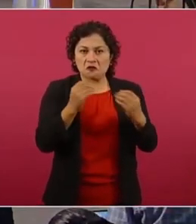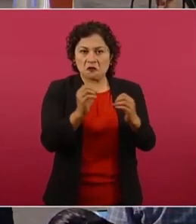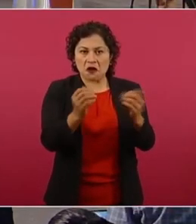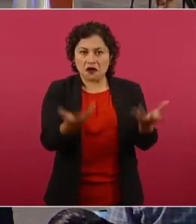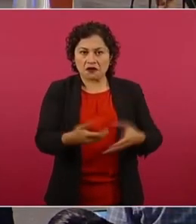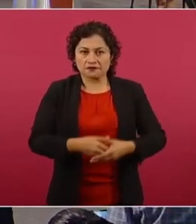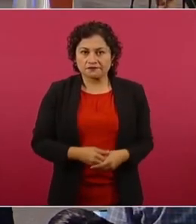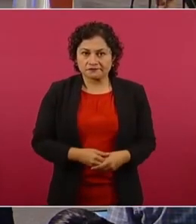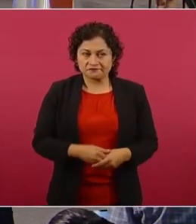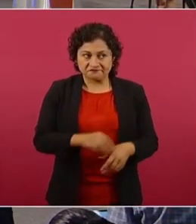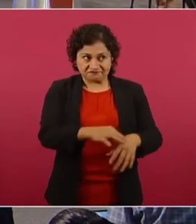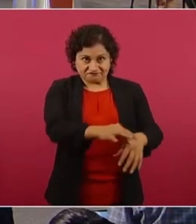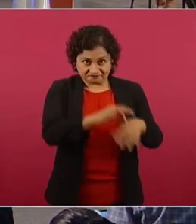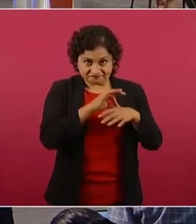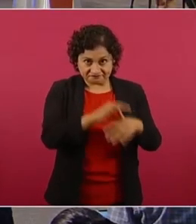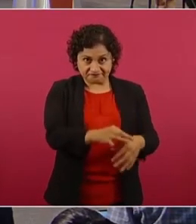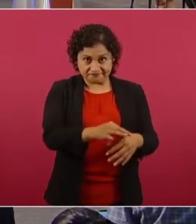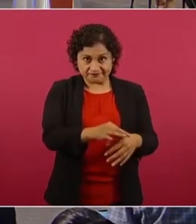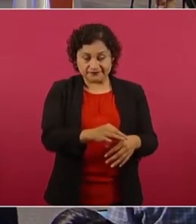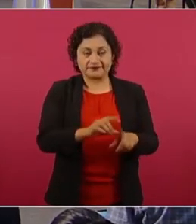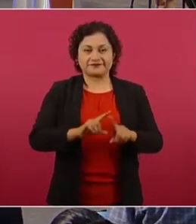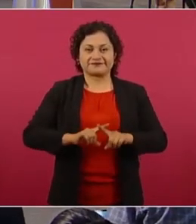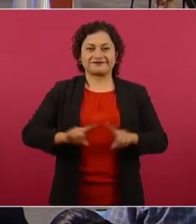Y miren la diferencia.